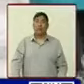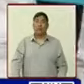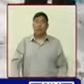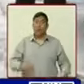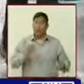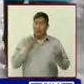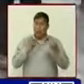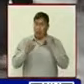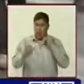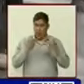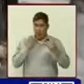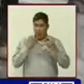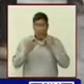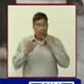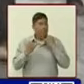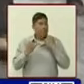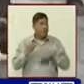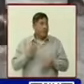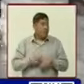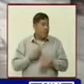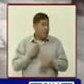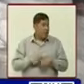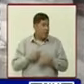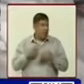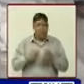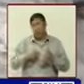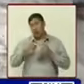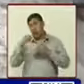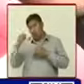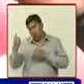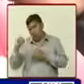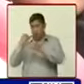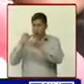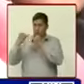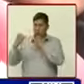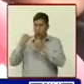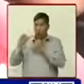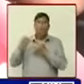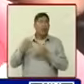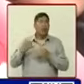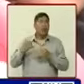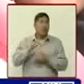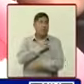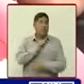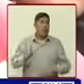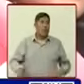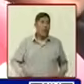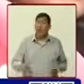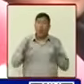Todo informe también conlleva pues a veces una contraparte, ¿no? Por ahí también el municipio dice de que no, este informe pues lo